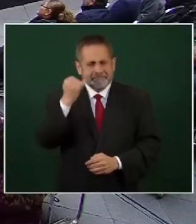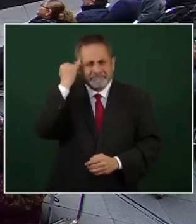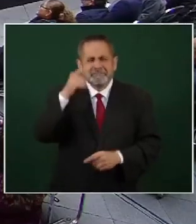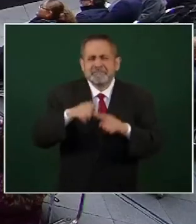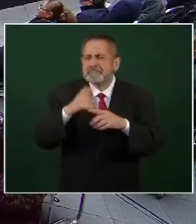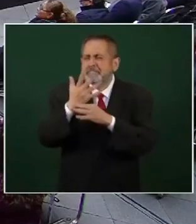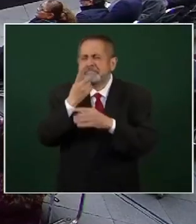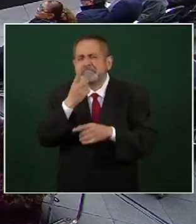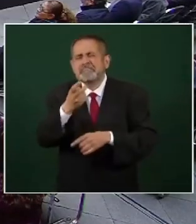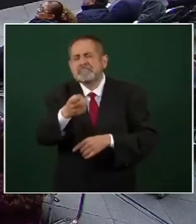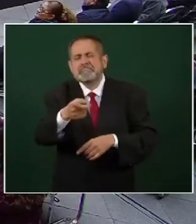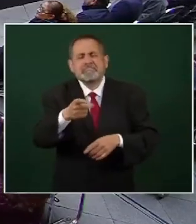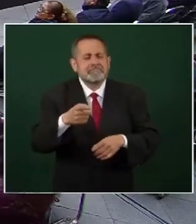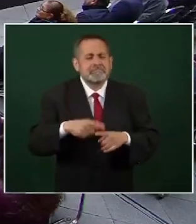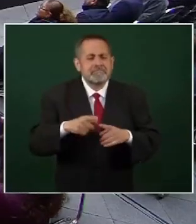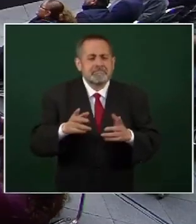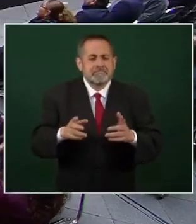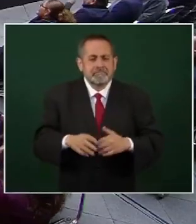eso?